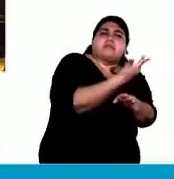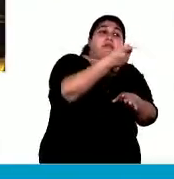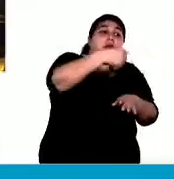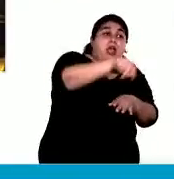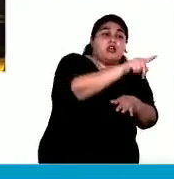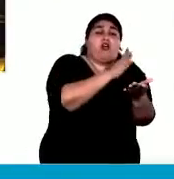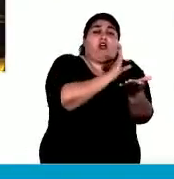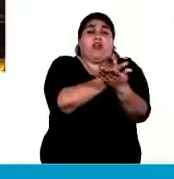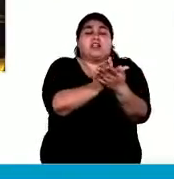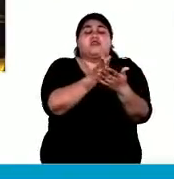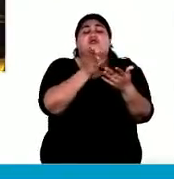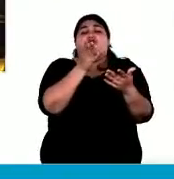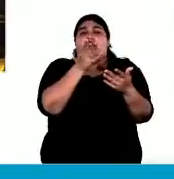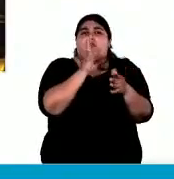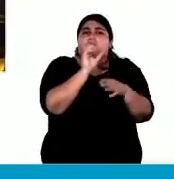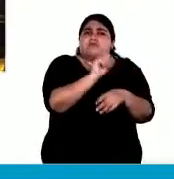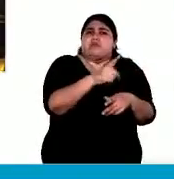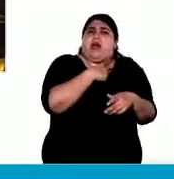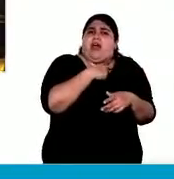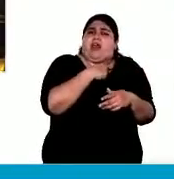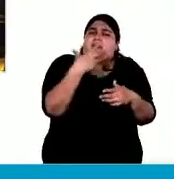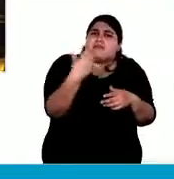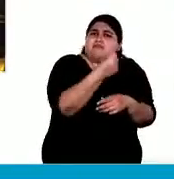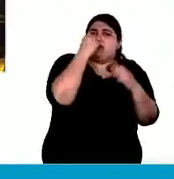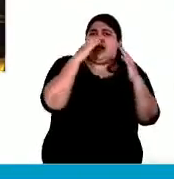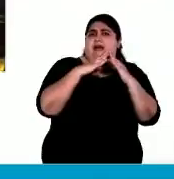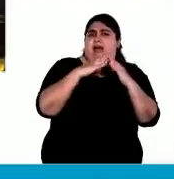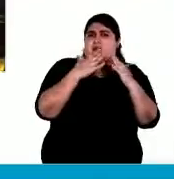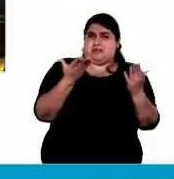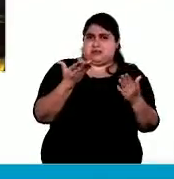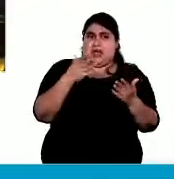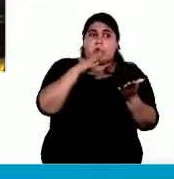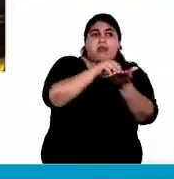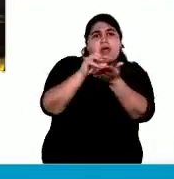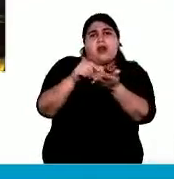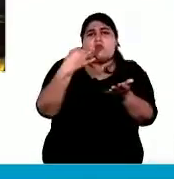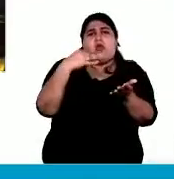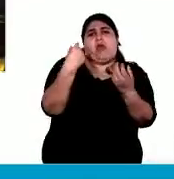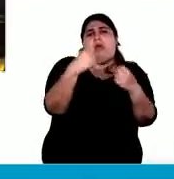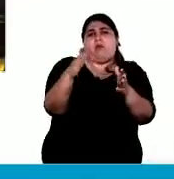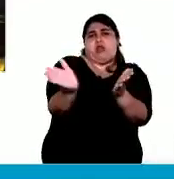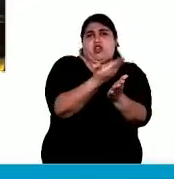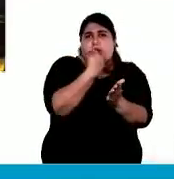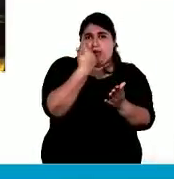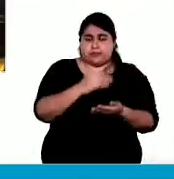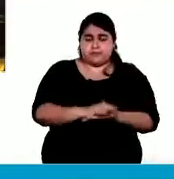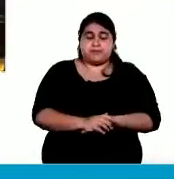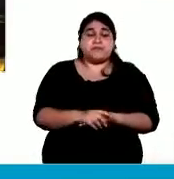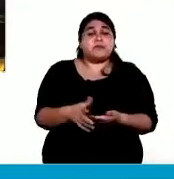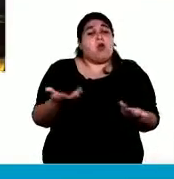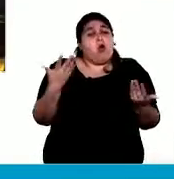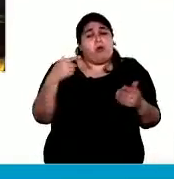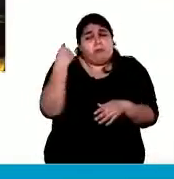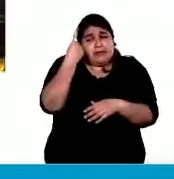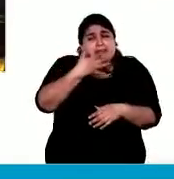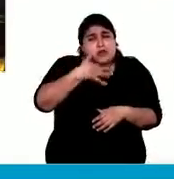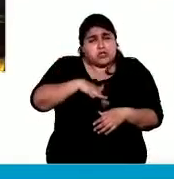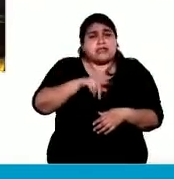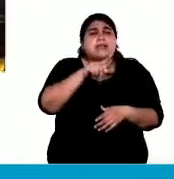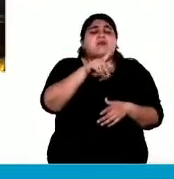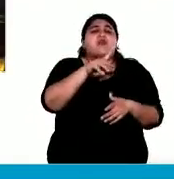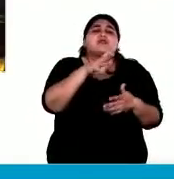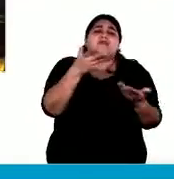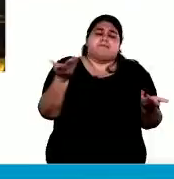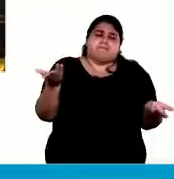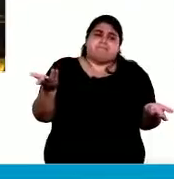legítimo a la vivienda para que abandonen los terrenos que estaban ocupando obviamente que entendemos que estas acciones